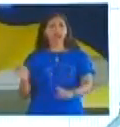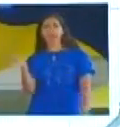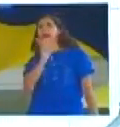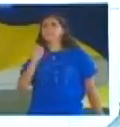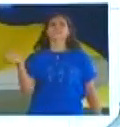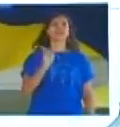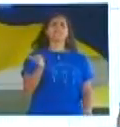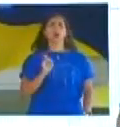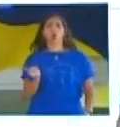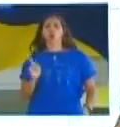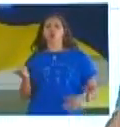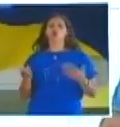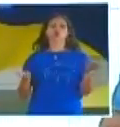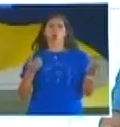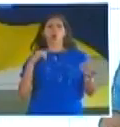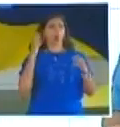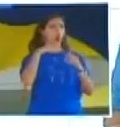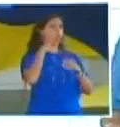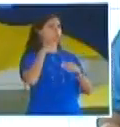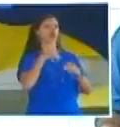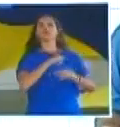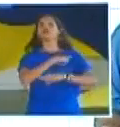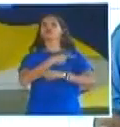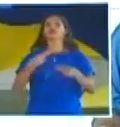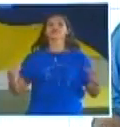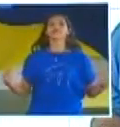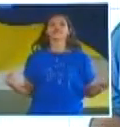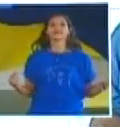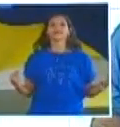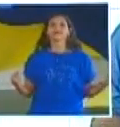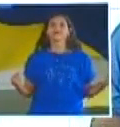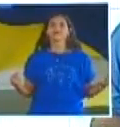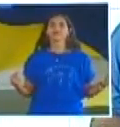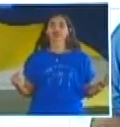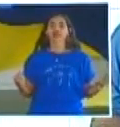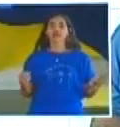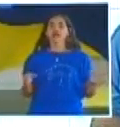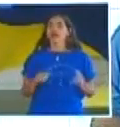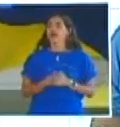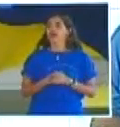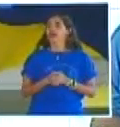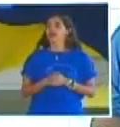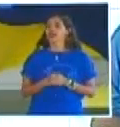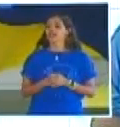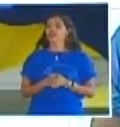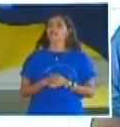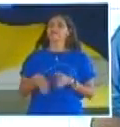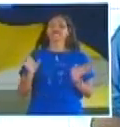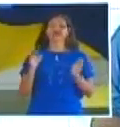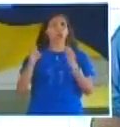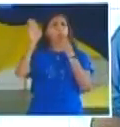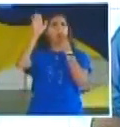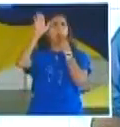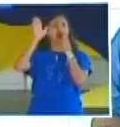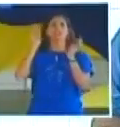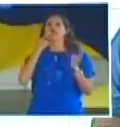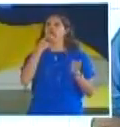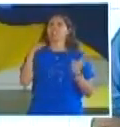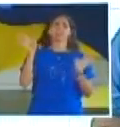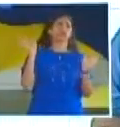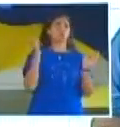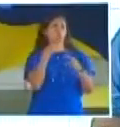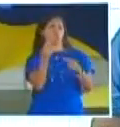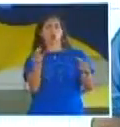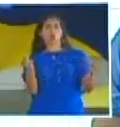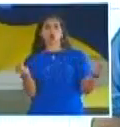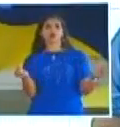vengan con gamelote. A hablar con gamelote, que el pichón de Hitler salga a decir, no, no,